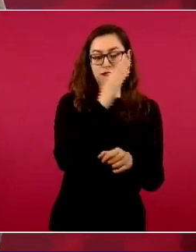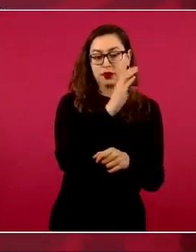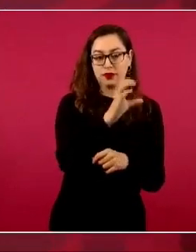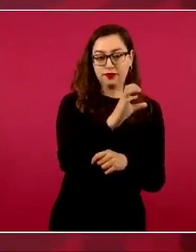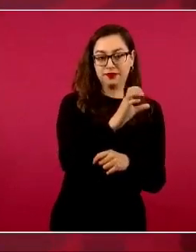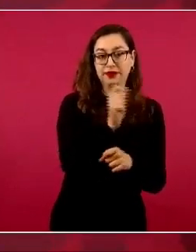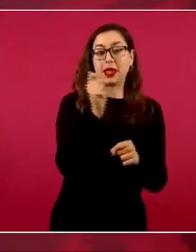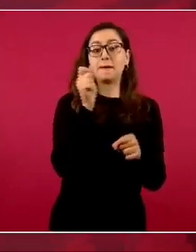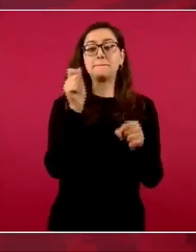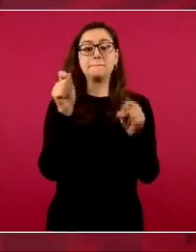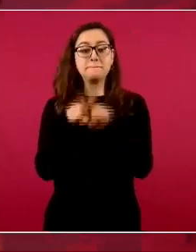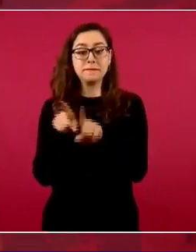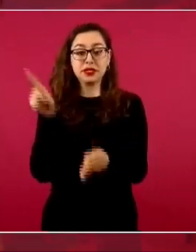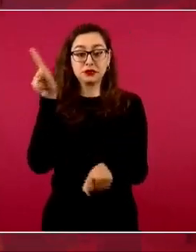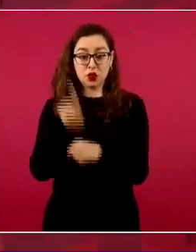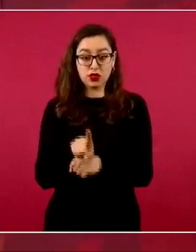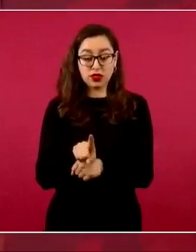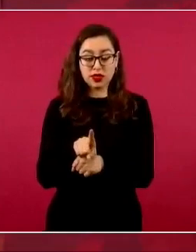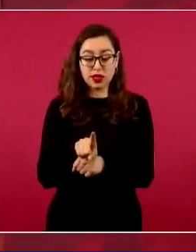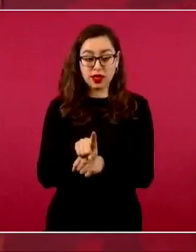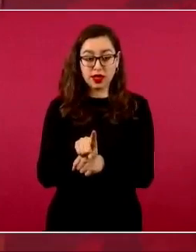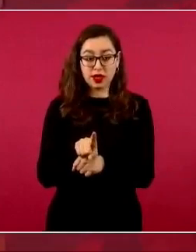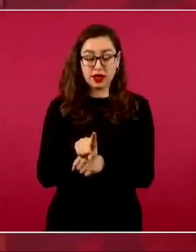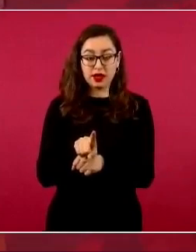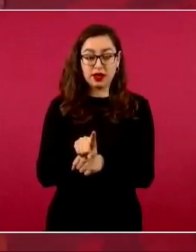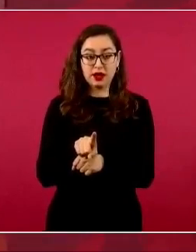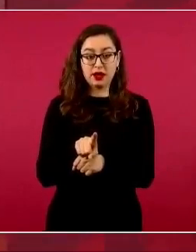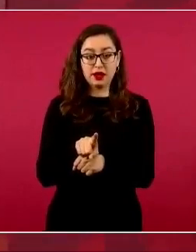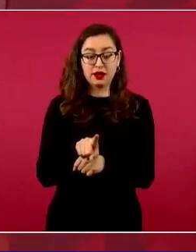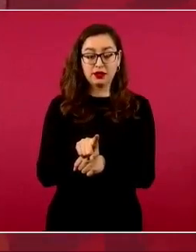se llevó a cabo la elección de gobernador